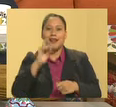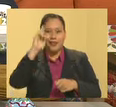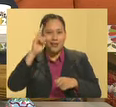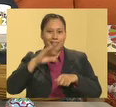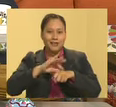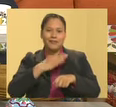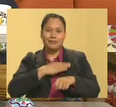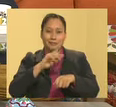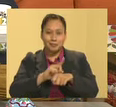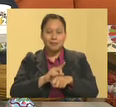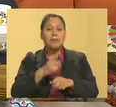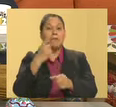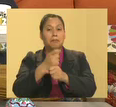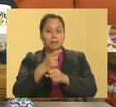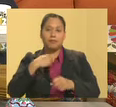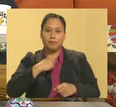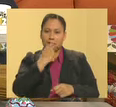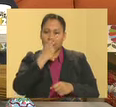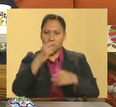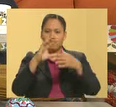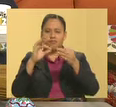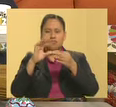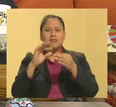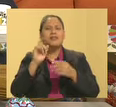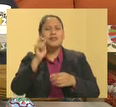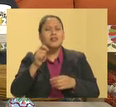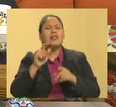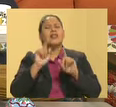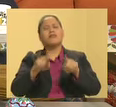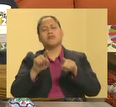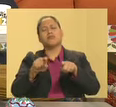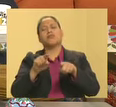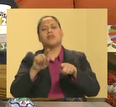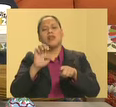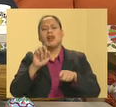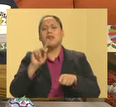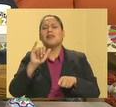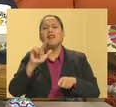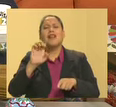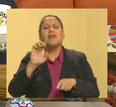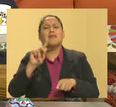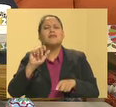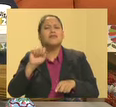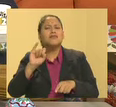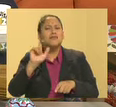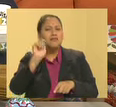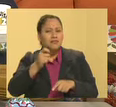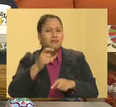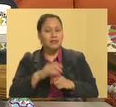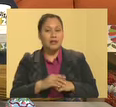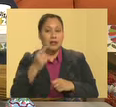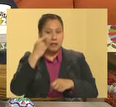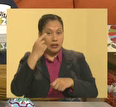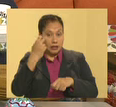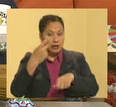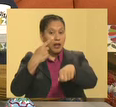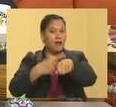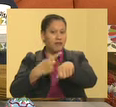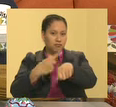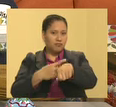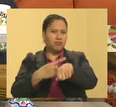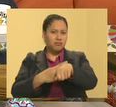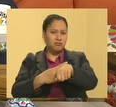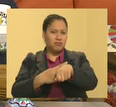días. Pues antes que nada hay que empezar por el principio. ¿Qué es la epilepsia? Bueno, la epilepsia es una enfermedad en la